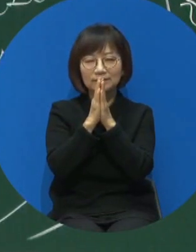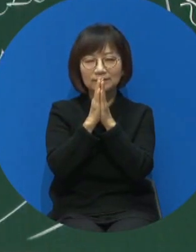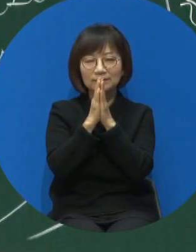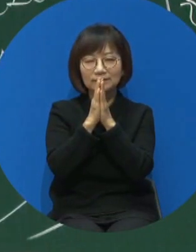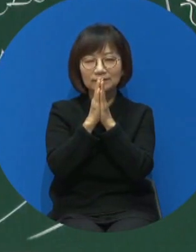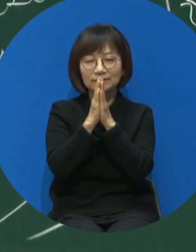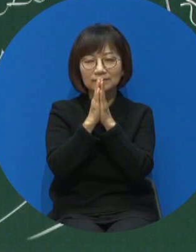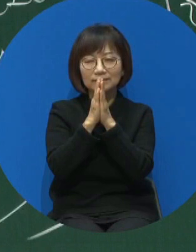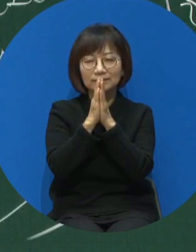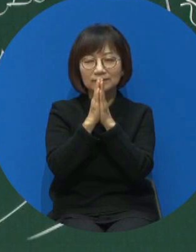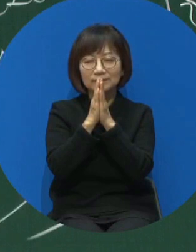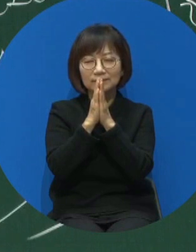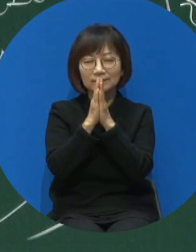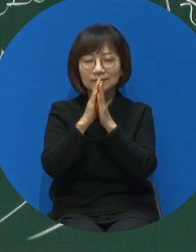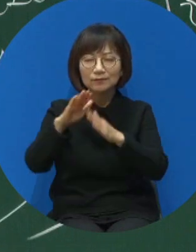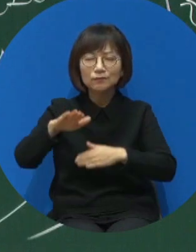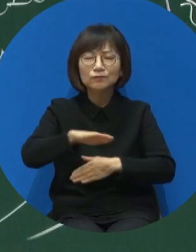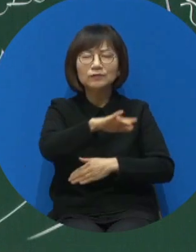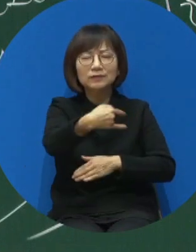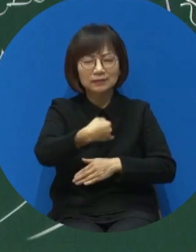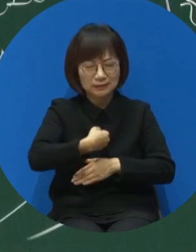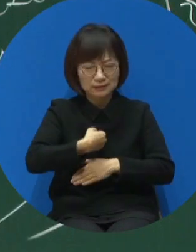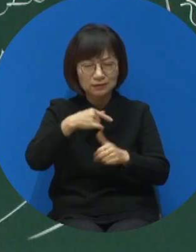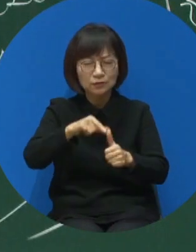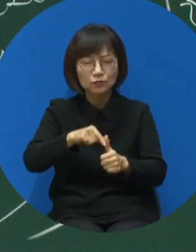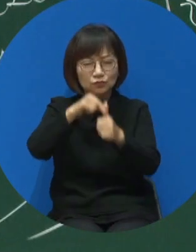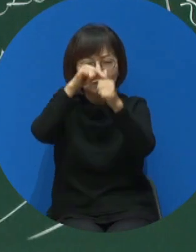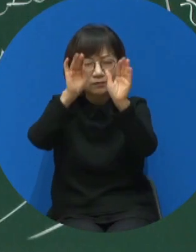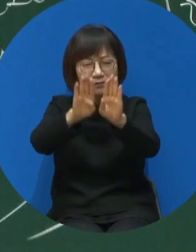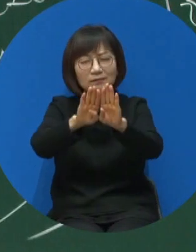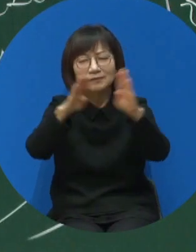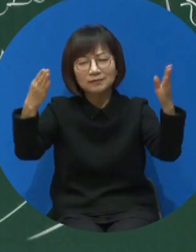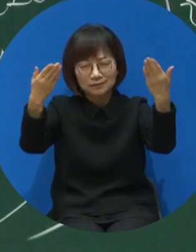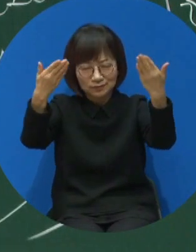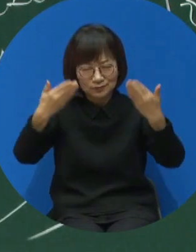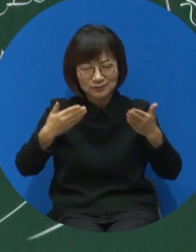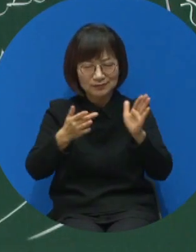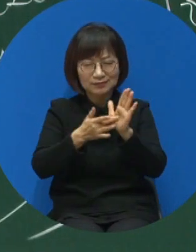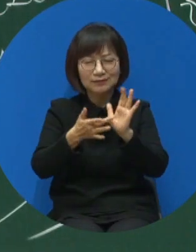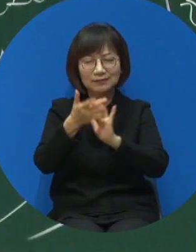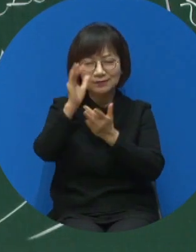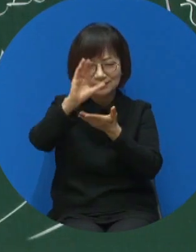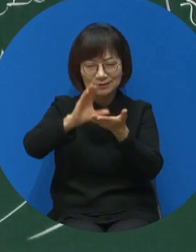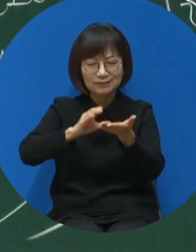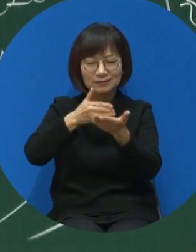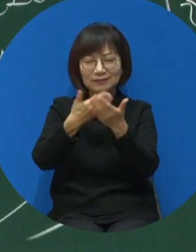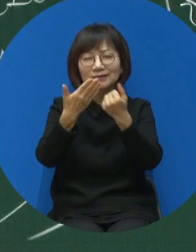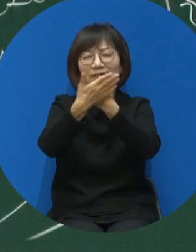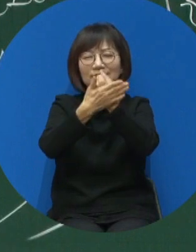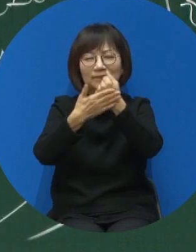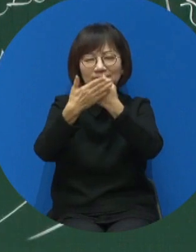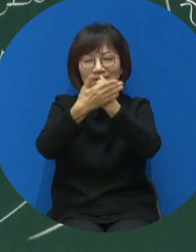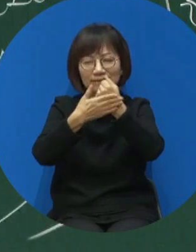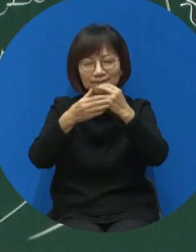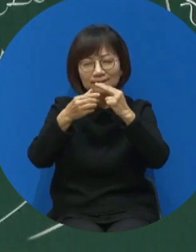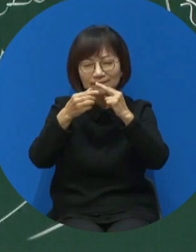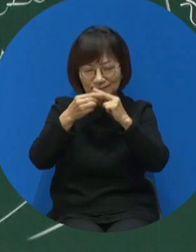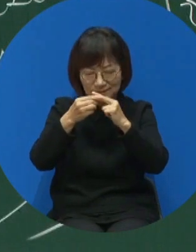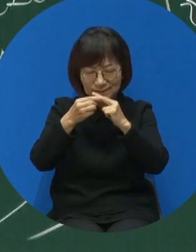y honey morelia sin jesucristo yo leo con la gracia del señor jesucristo quien nos abrió la puerta de la